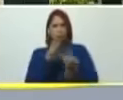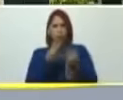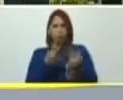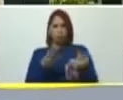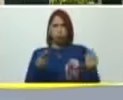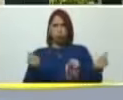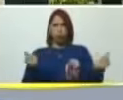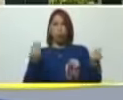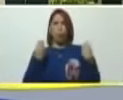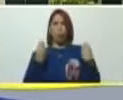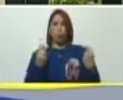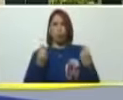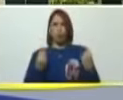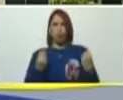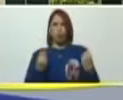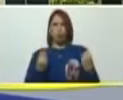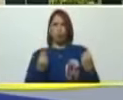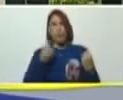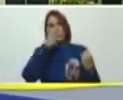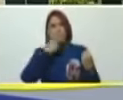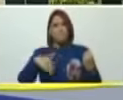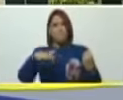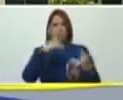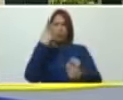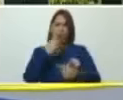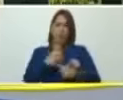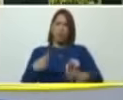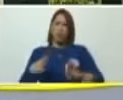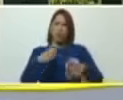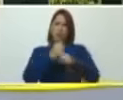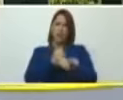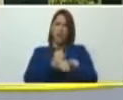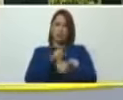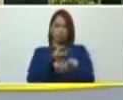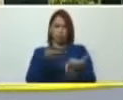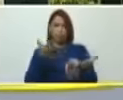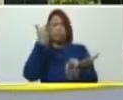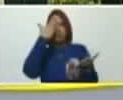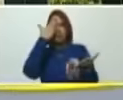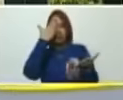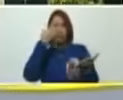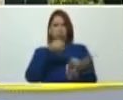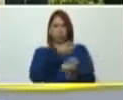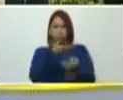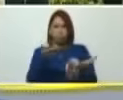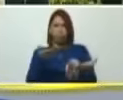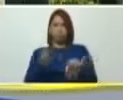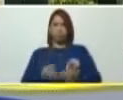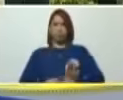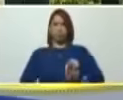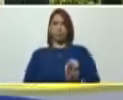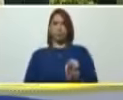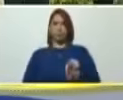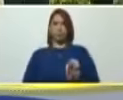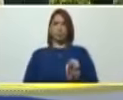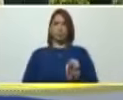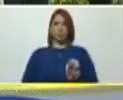solucionamos. El pueblo tiene confianza en eso, sabe que eso es así. El